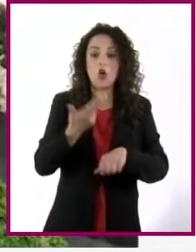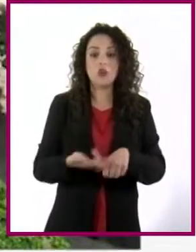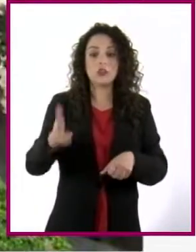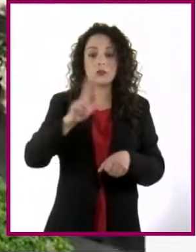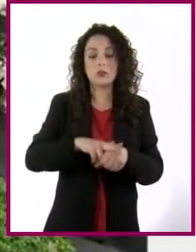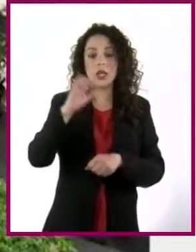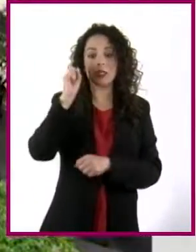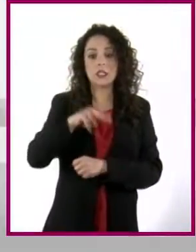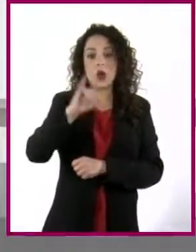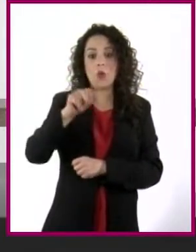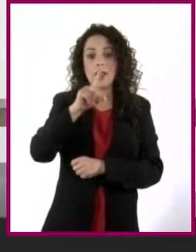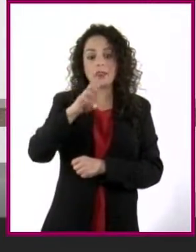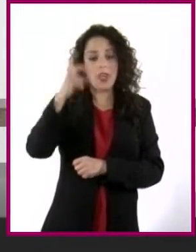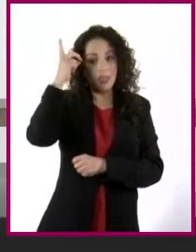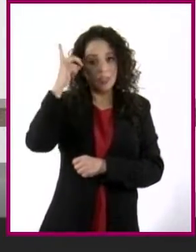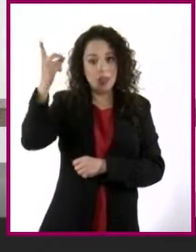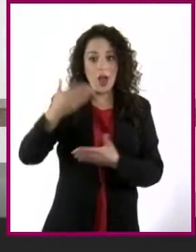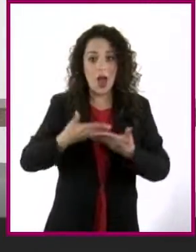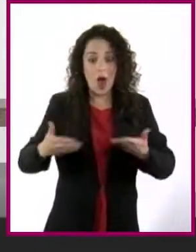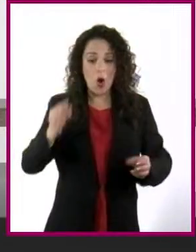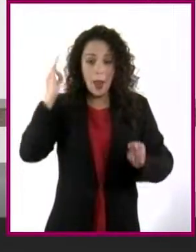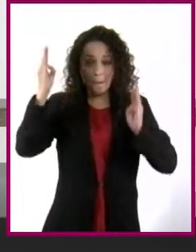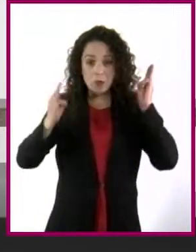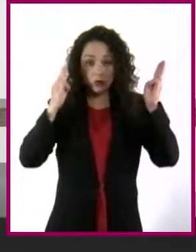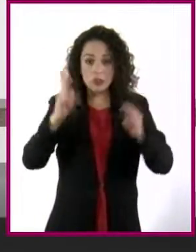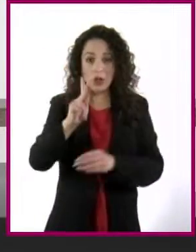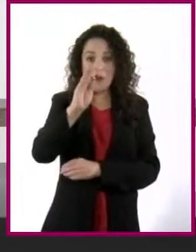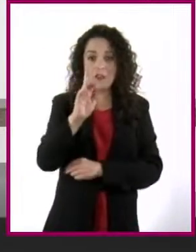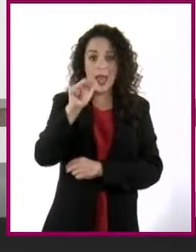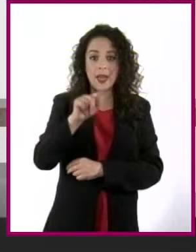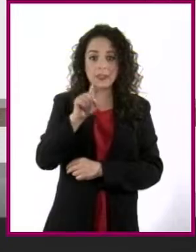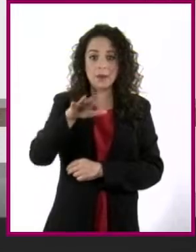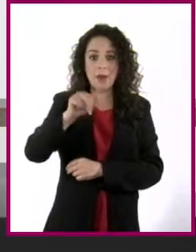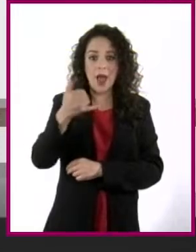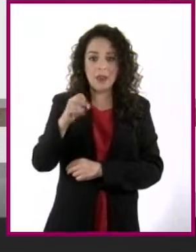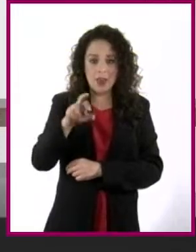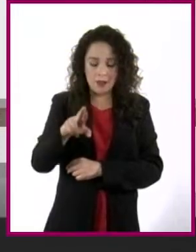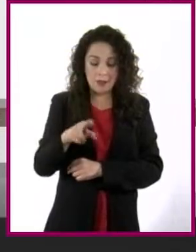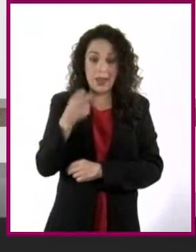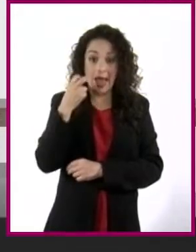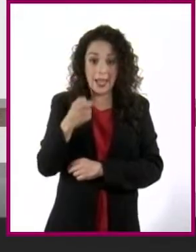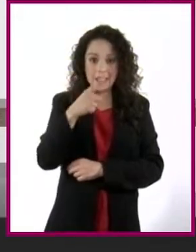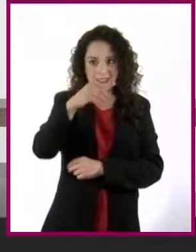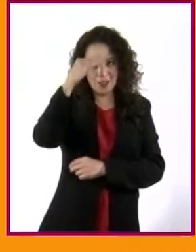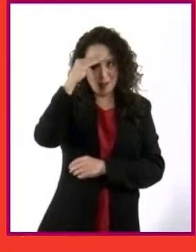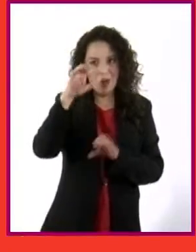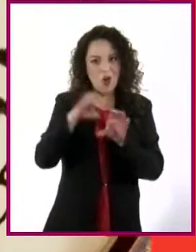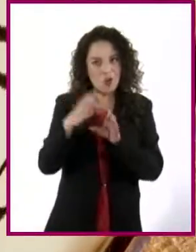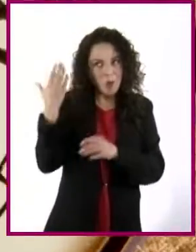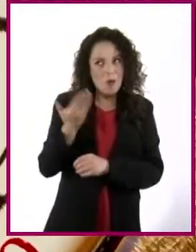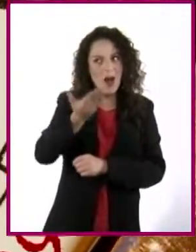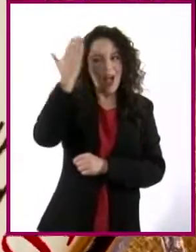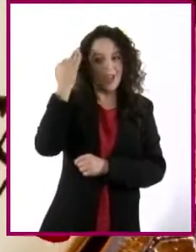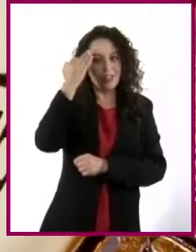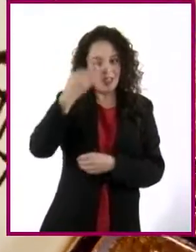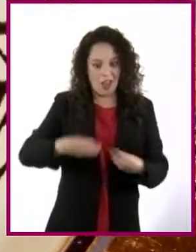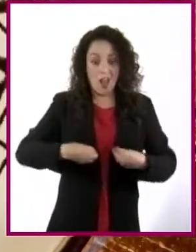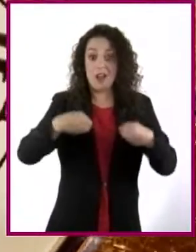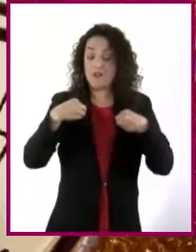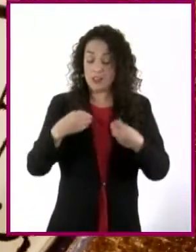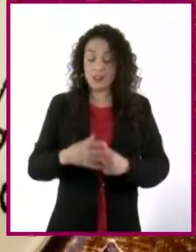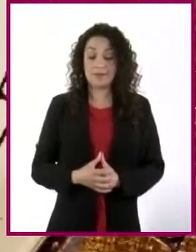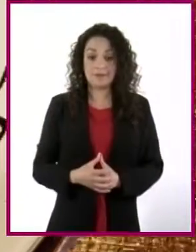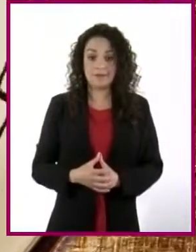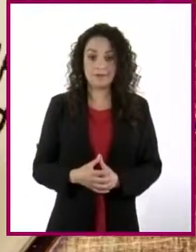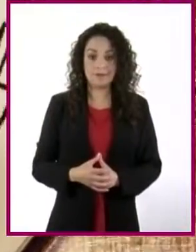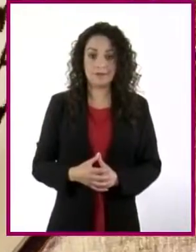Museo Franz Mayer. Dejemos que el arte pictórico colonial nos dé una idea de cómo se vivía entonces. No abandones